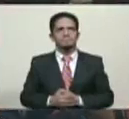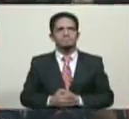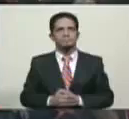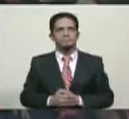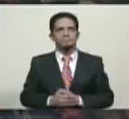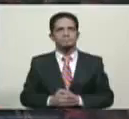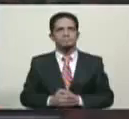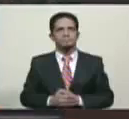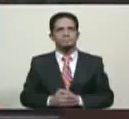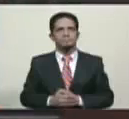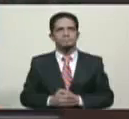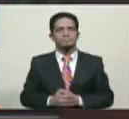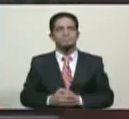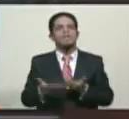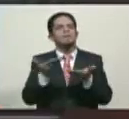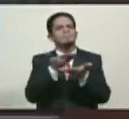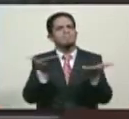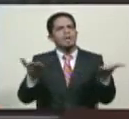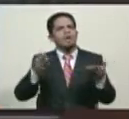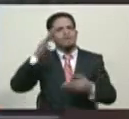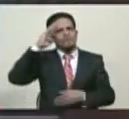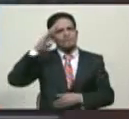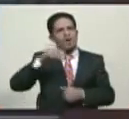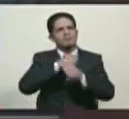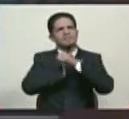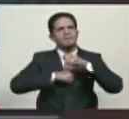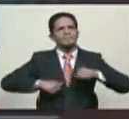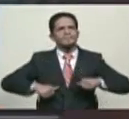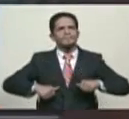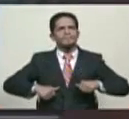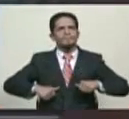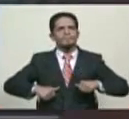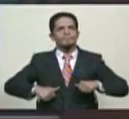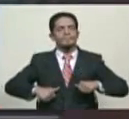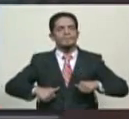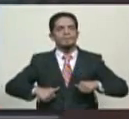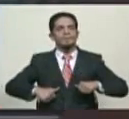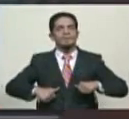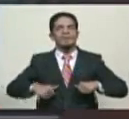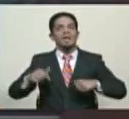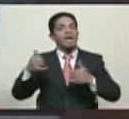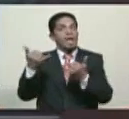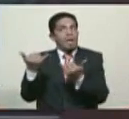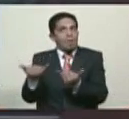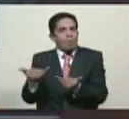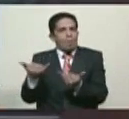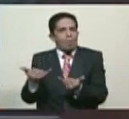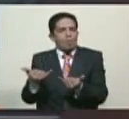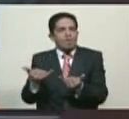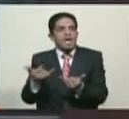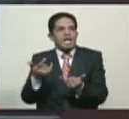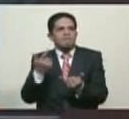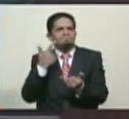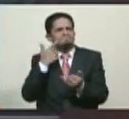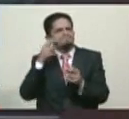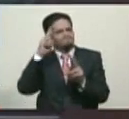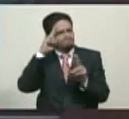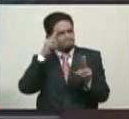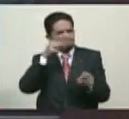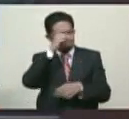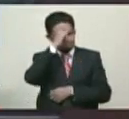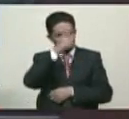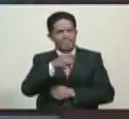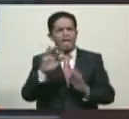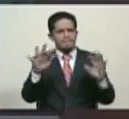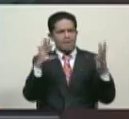A la Fuerza Armada Nacional Bolivariana, poco puede merecer en este momento que no sea un fervoroso aplauso por